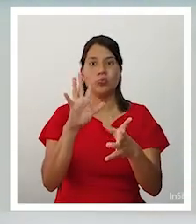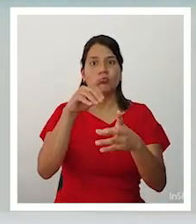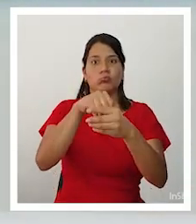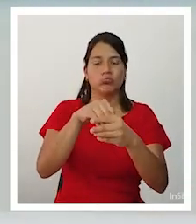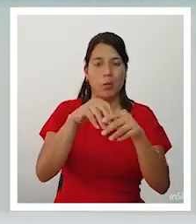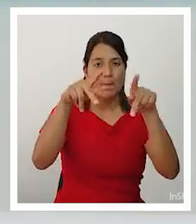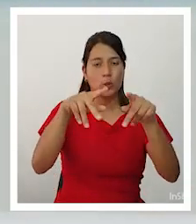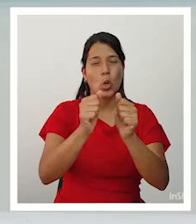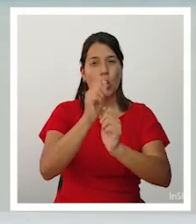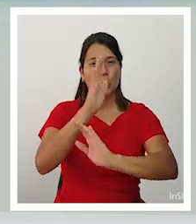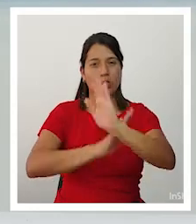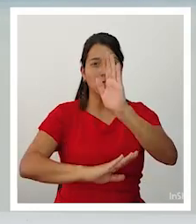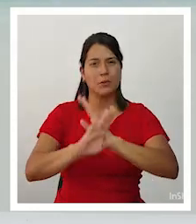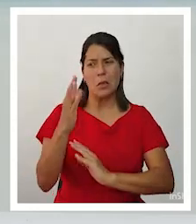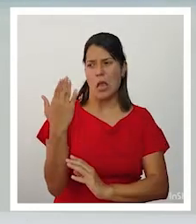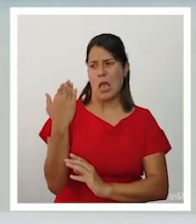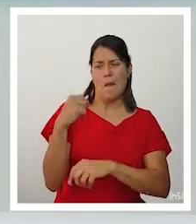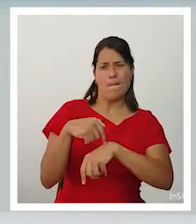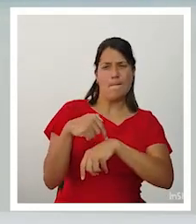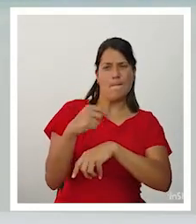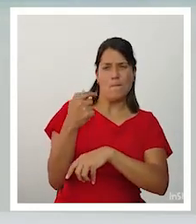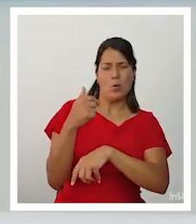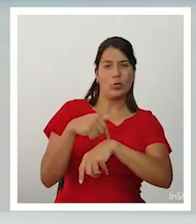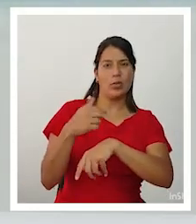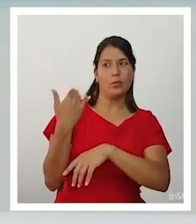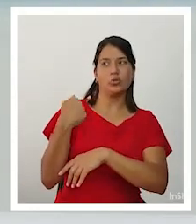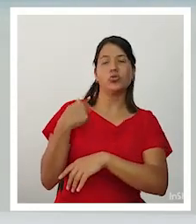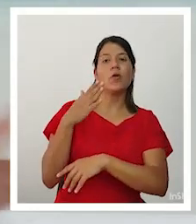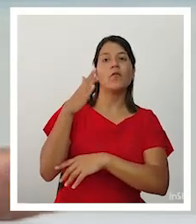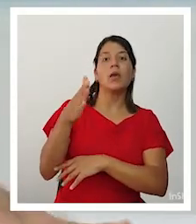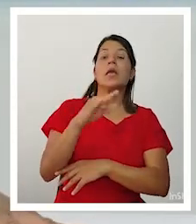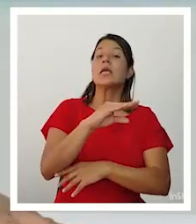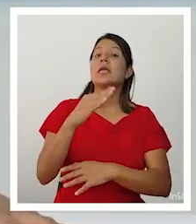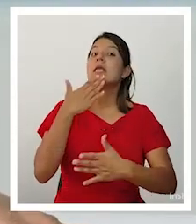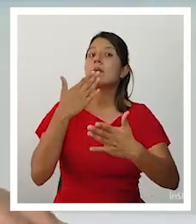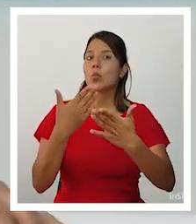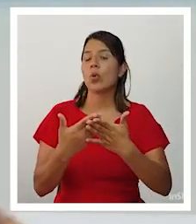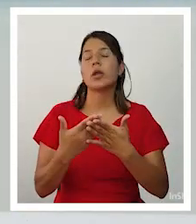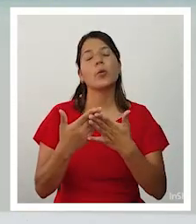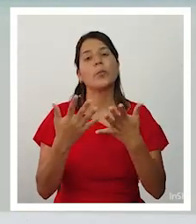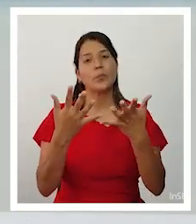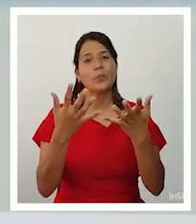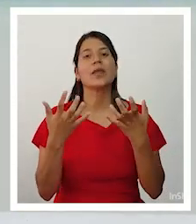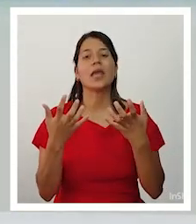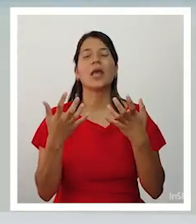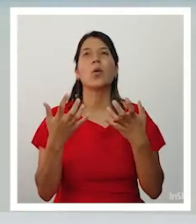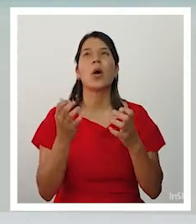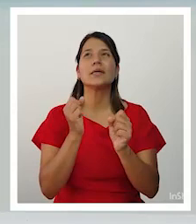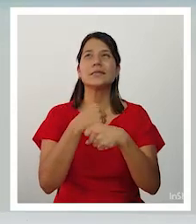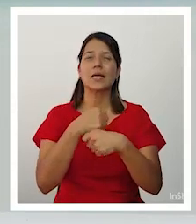estuve también asistiendo y bueno, ahí también hago un pequeño, ¿verdad? Como